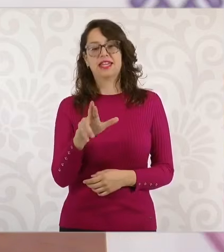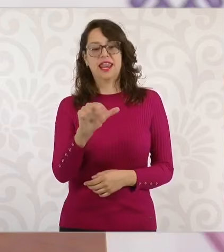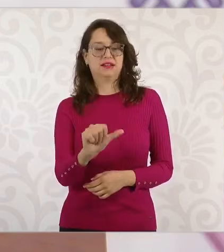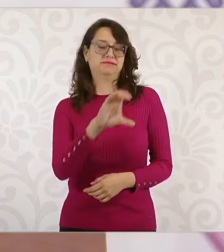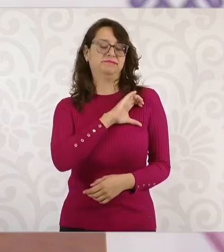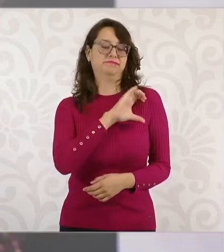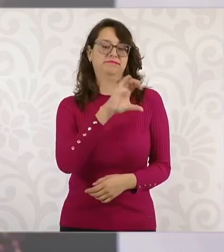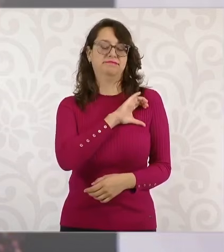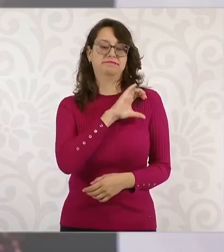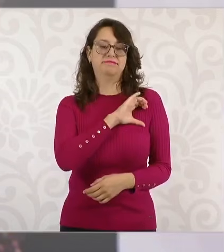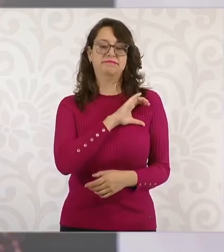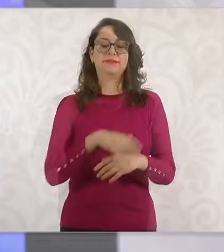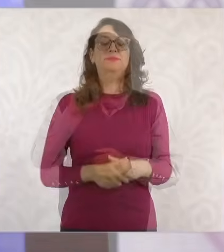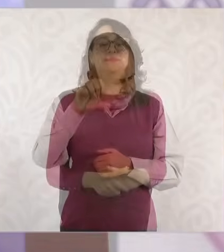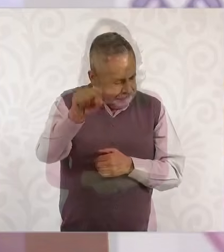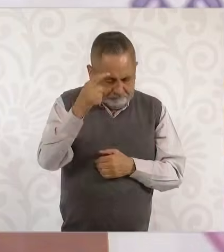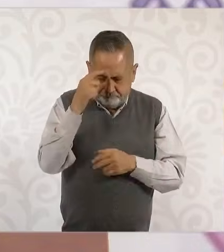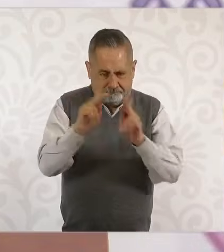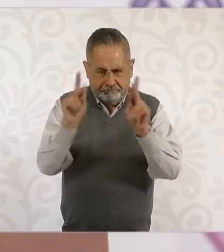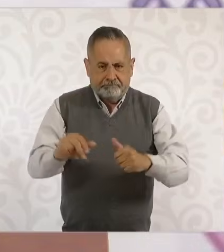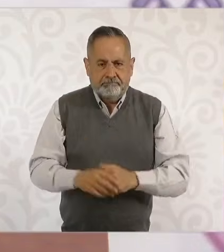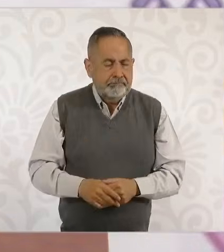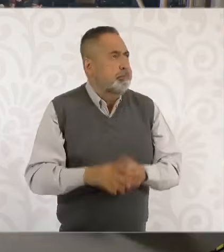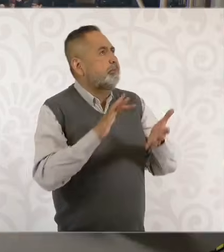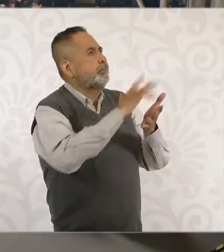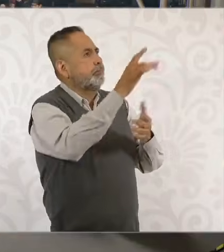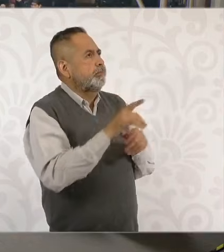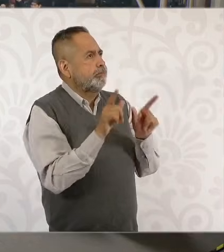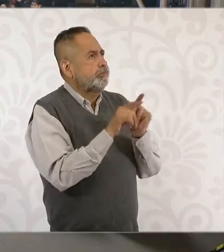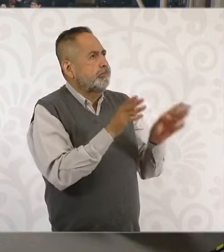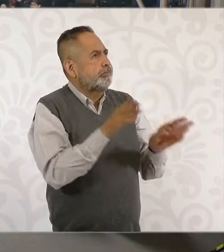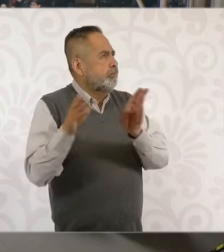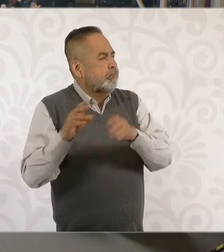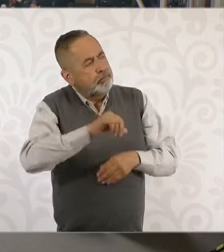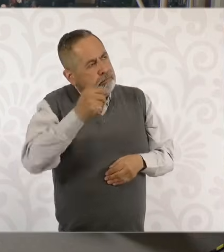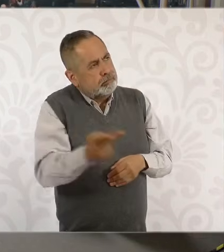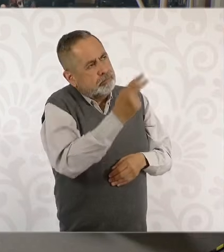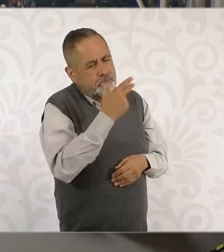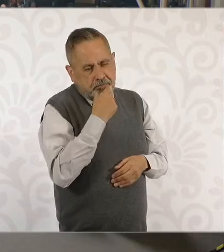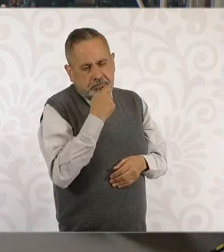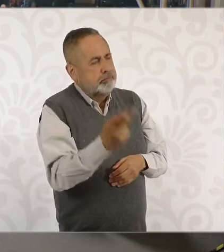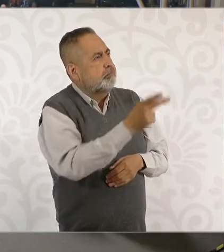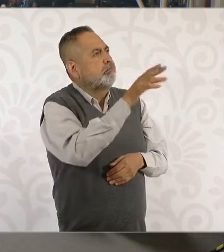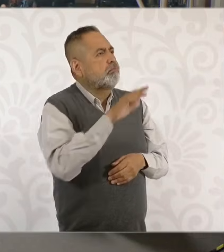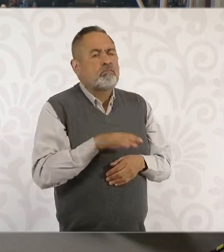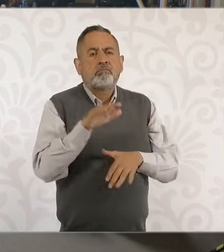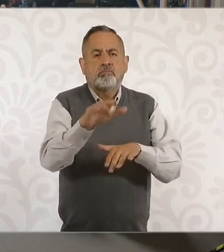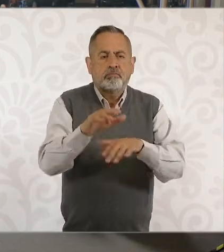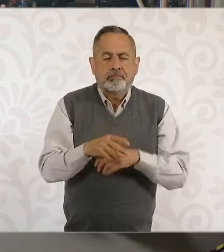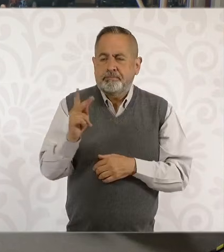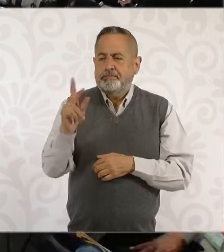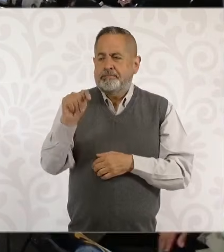las familias mexicanas. Bueno. Gracias. Preguntarle en otro tema, en el contexto de la reforma electoral, el Partido del Trabajo